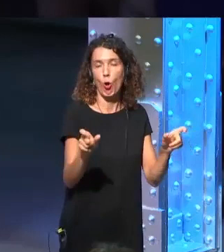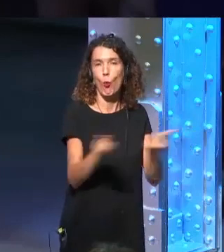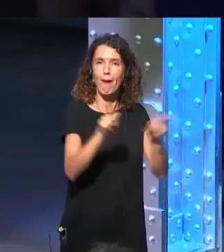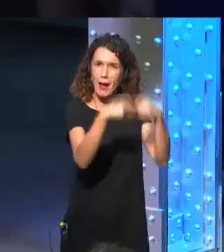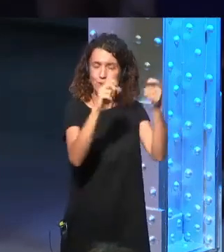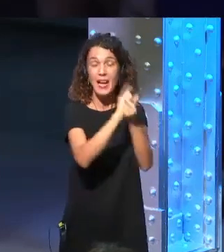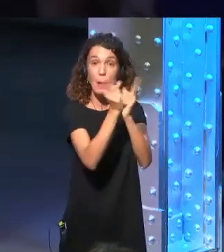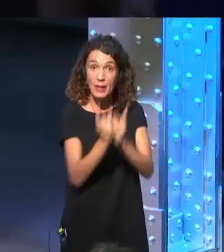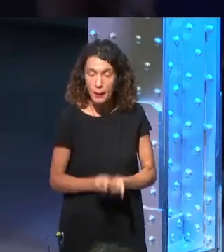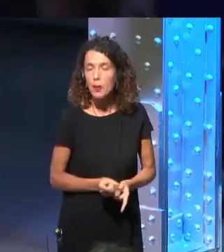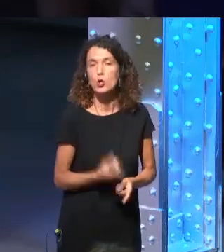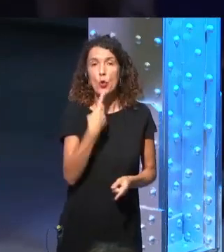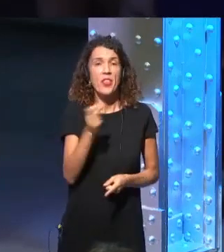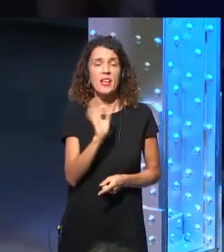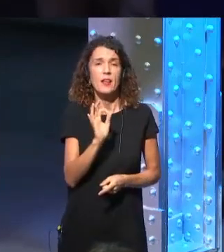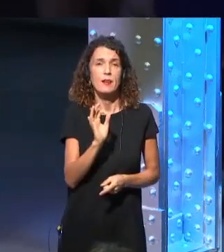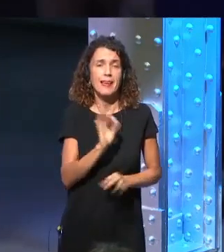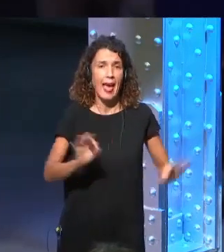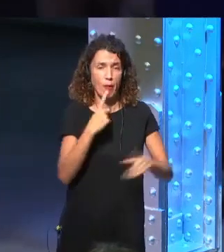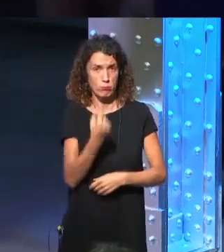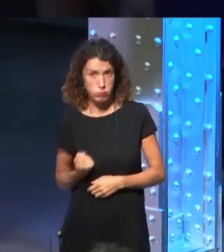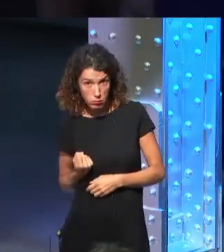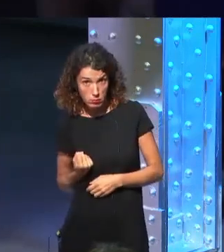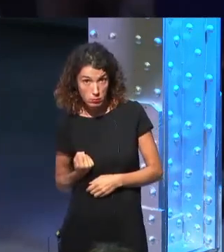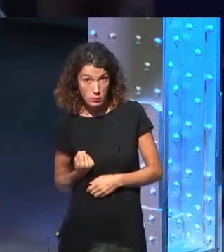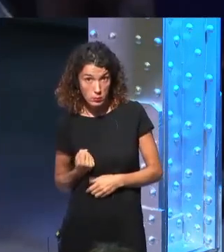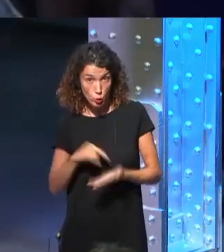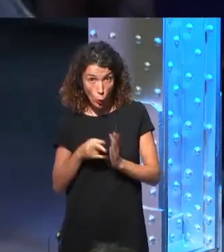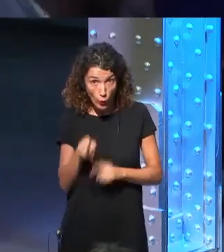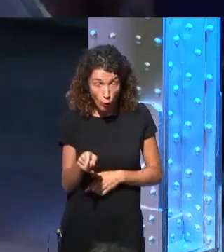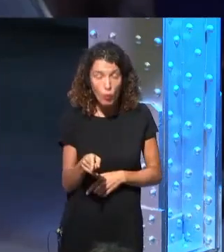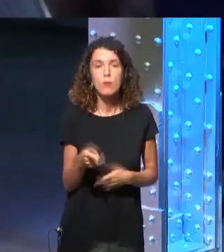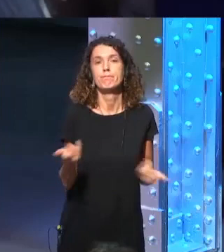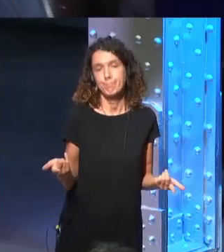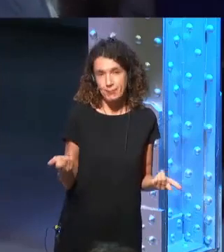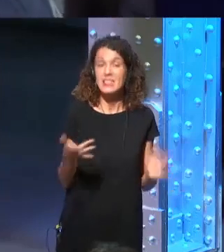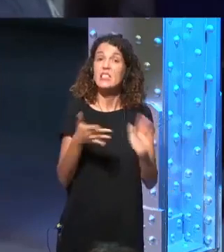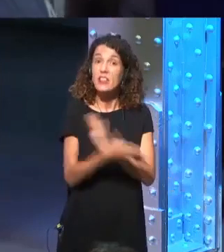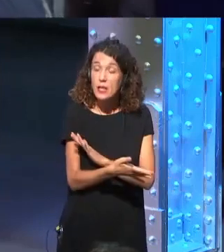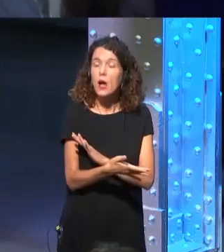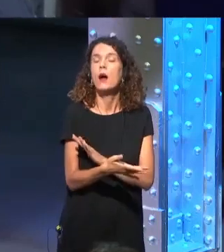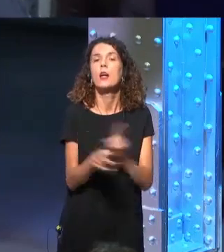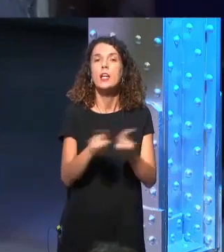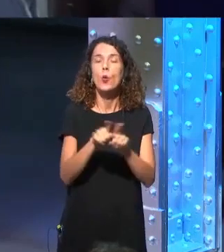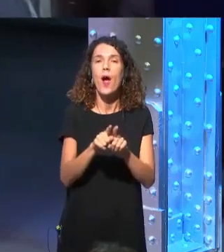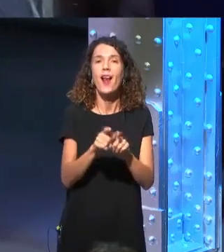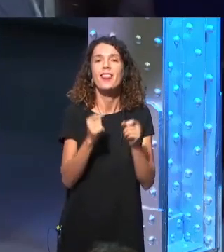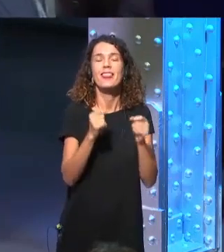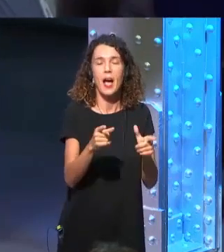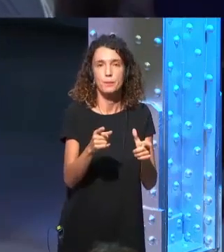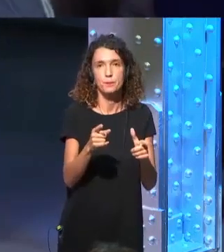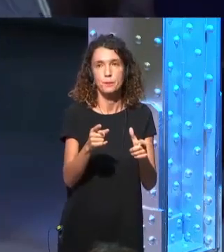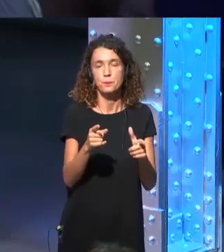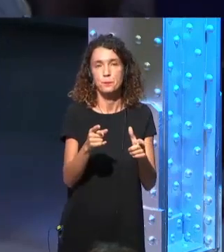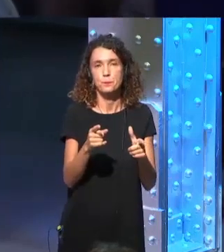hacer es no decir nada. ¿No es eso acaso lo que refuerza la idea de